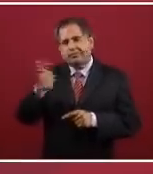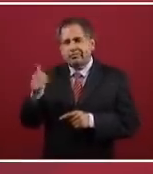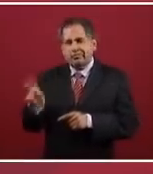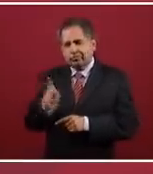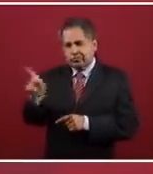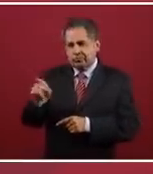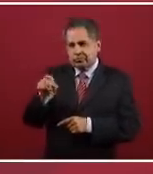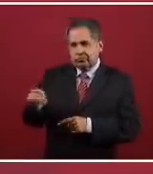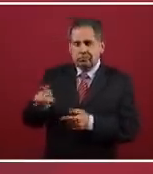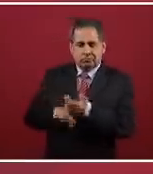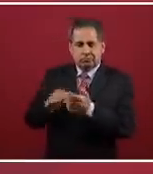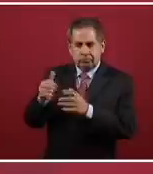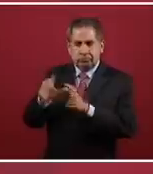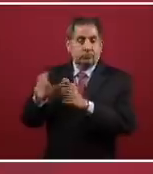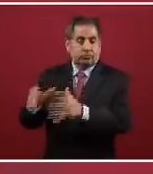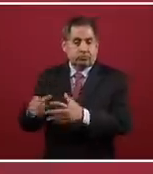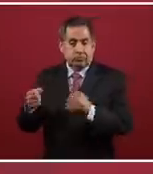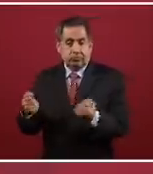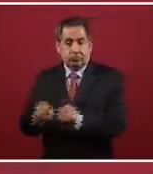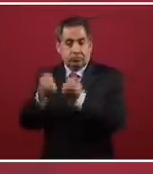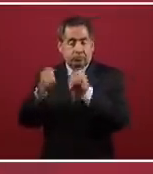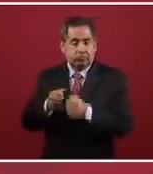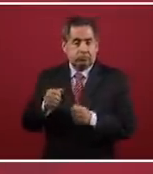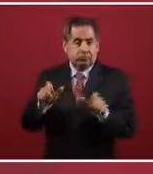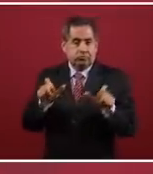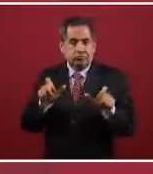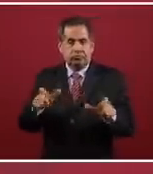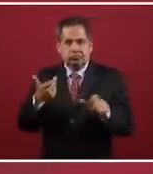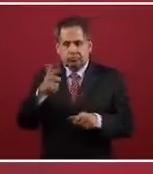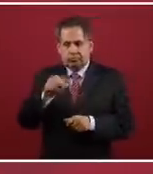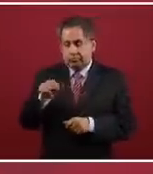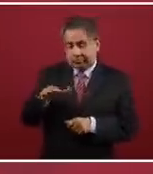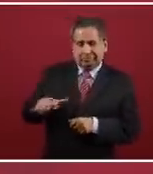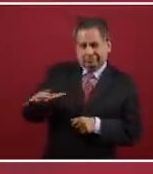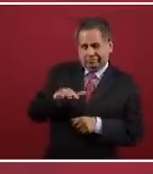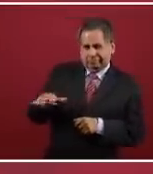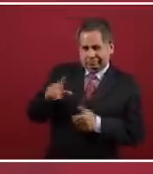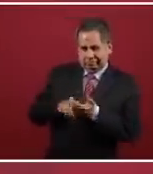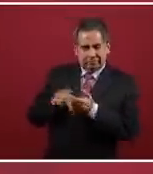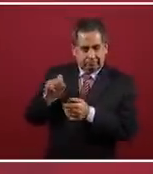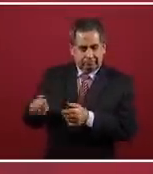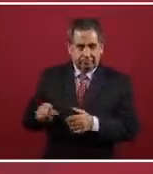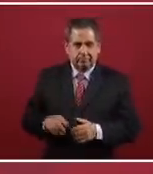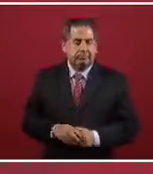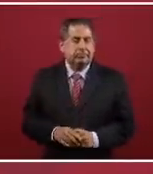fue el incidente con la Guardia Nacional. Pues en esa zona,